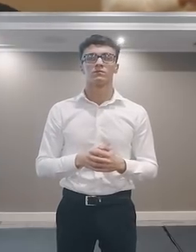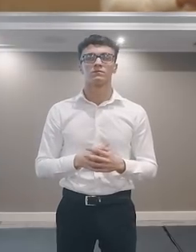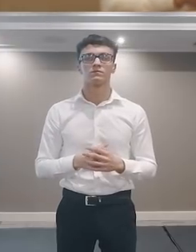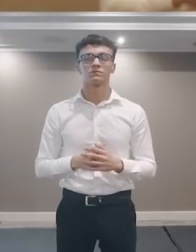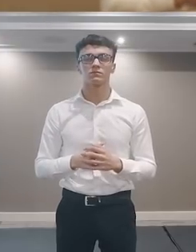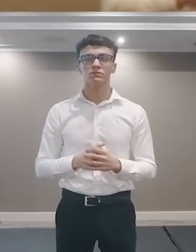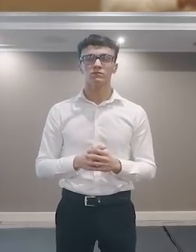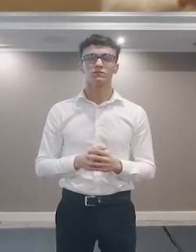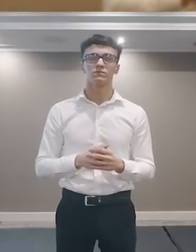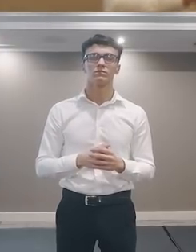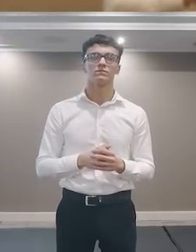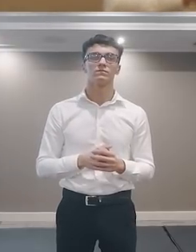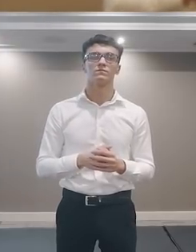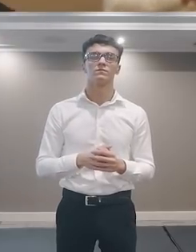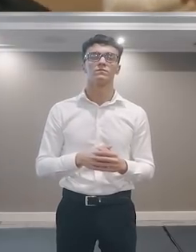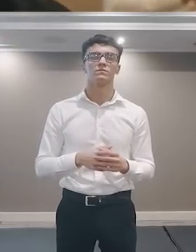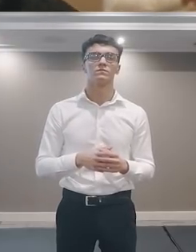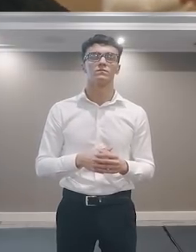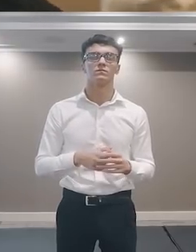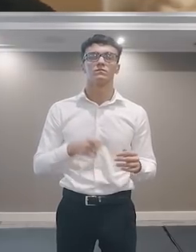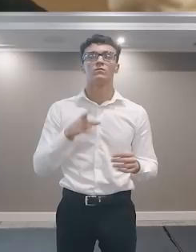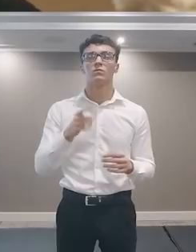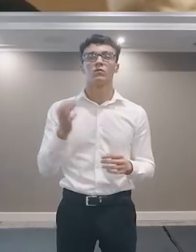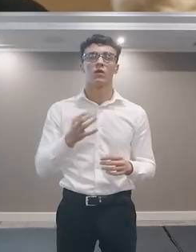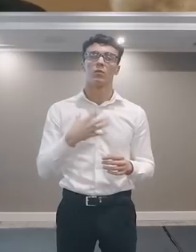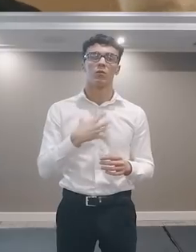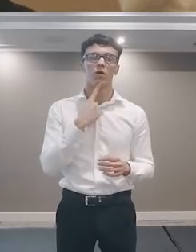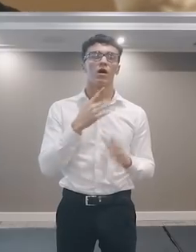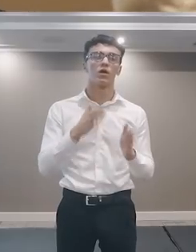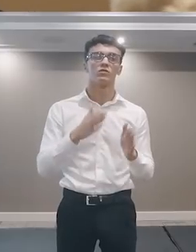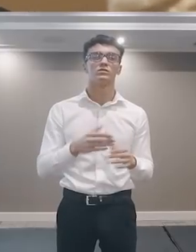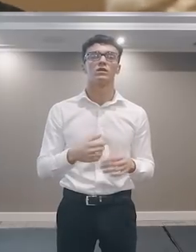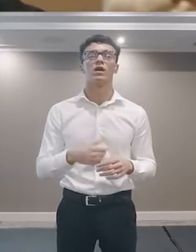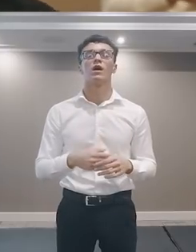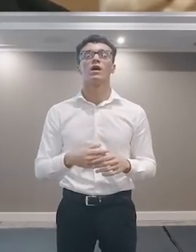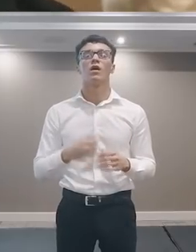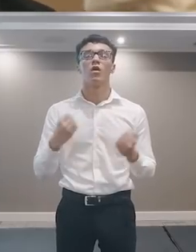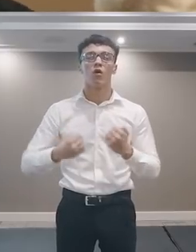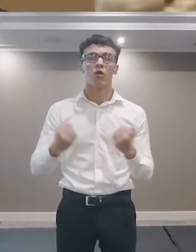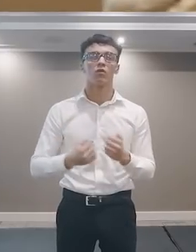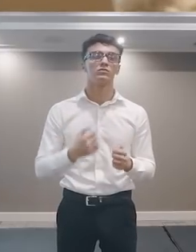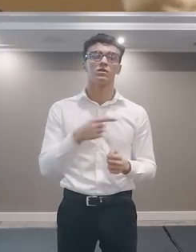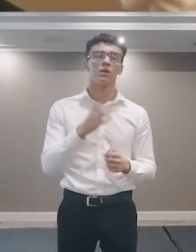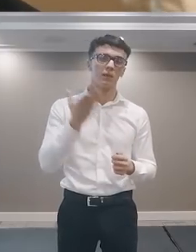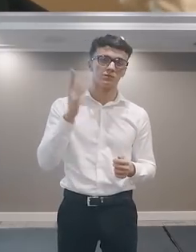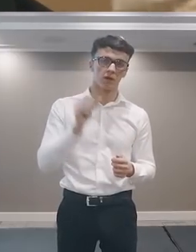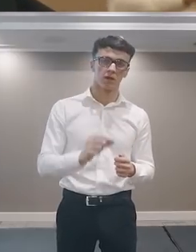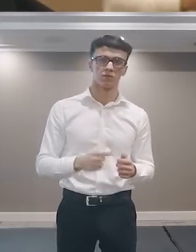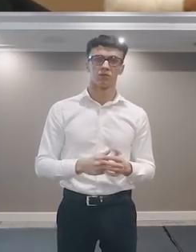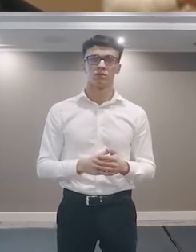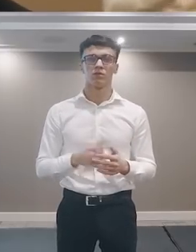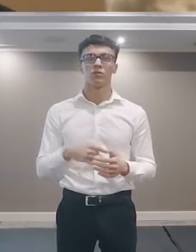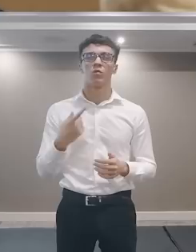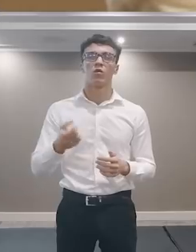no hace falta que te compras un tren por 70 euros sino bla bla carbó los 25 euros por 15 euros por 20 euros te vas a madrid hoy que si pones el coche más gratis